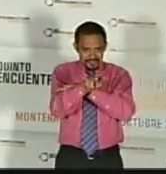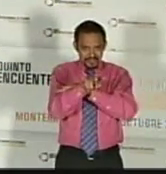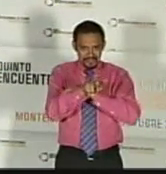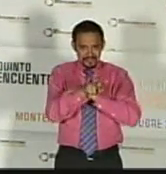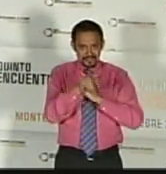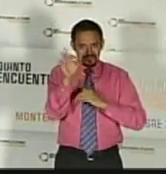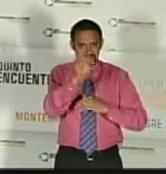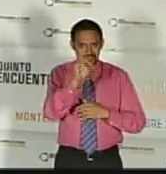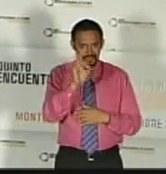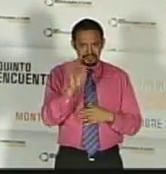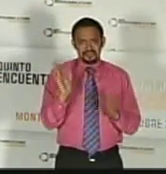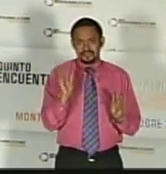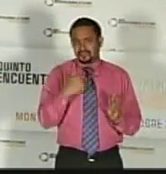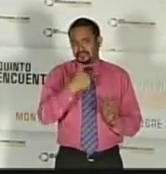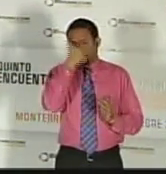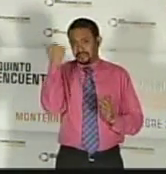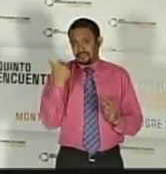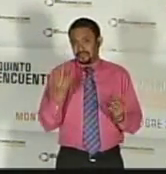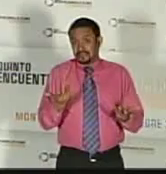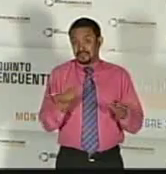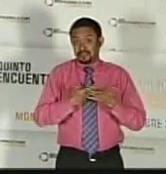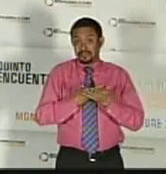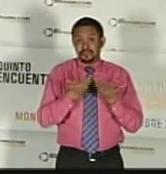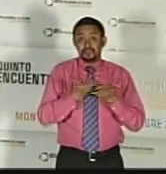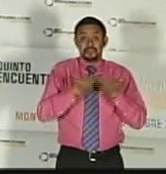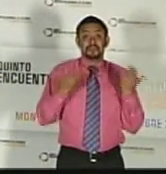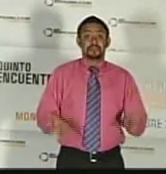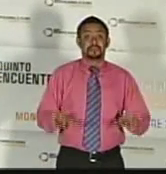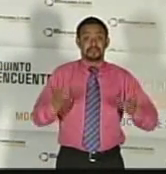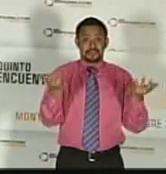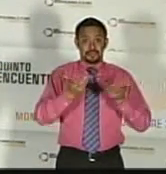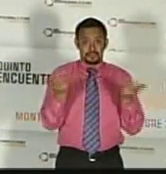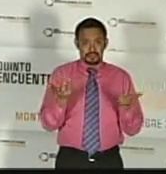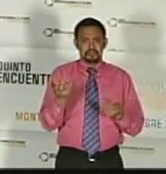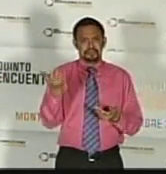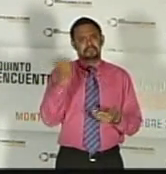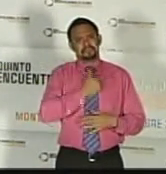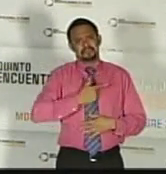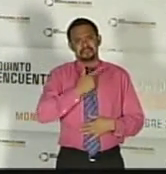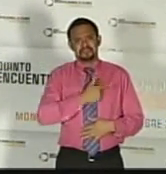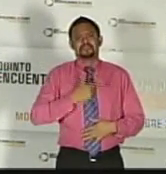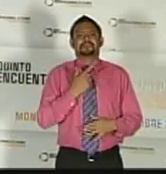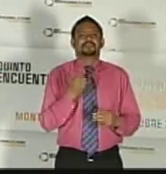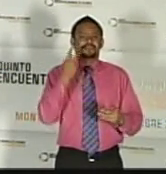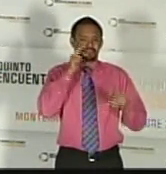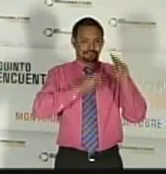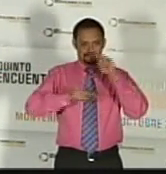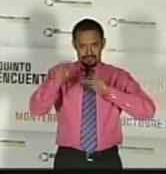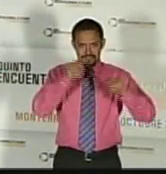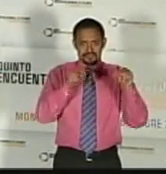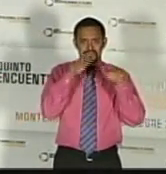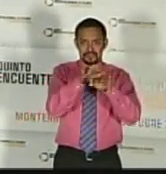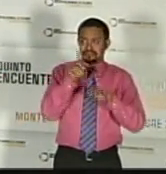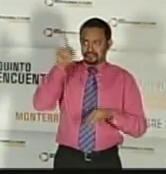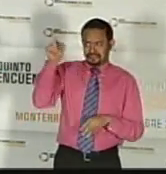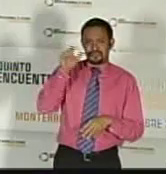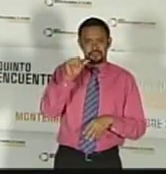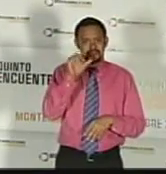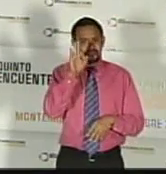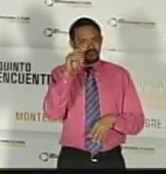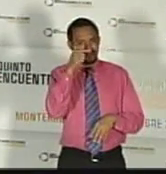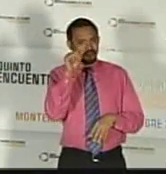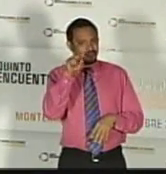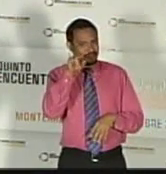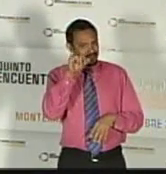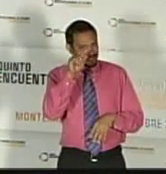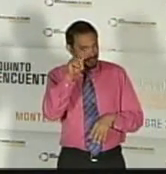que ni siquiera sabemos qué puede ser lo que hagan. Y me encantaría algunas visiones de Afganistán, definitivamente, de la